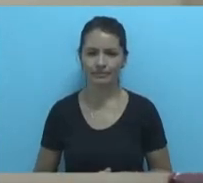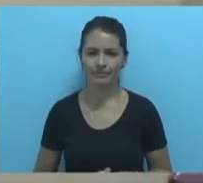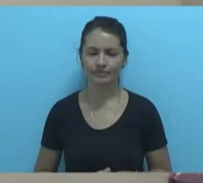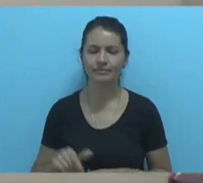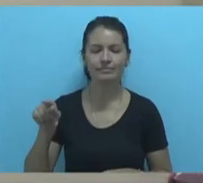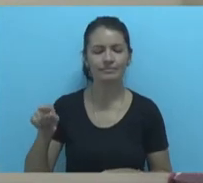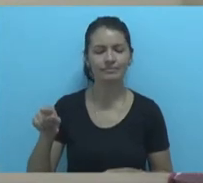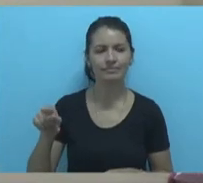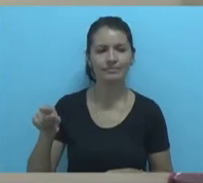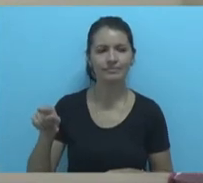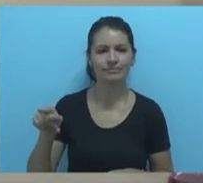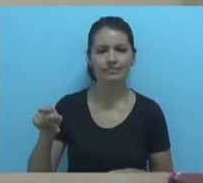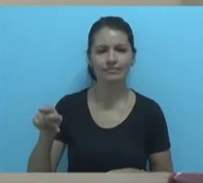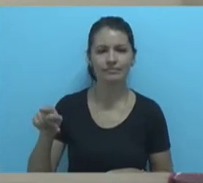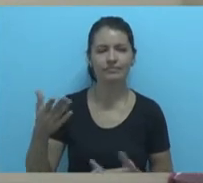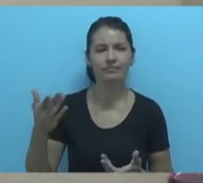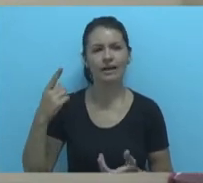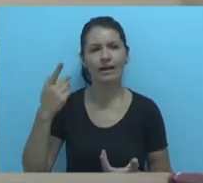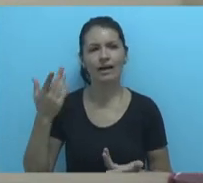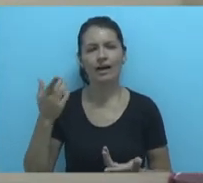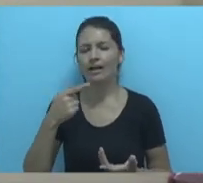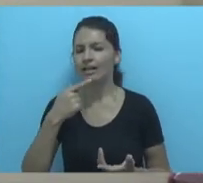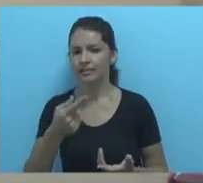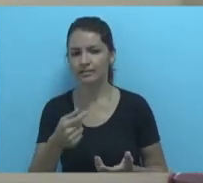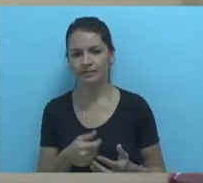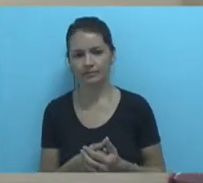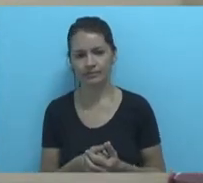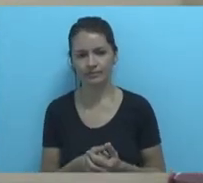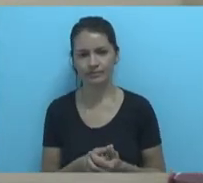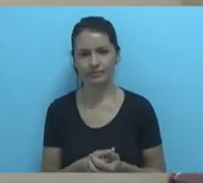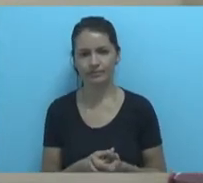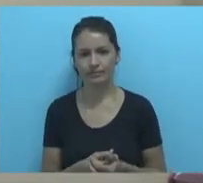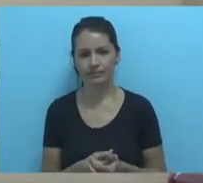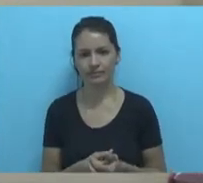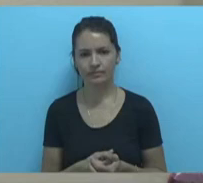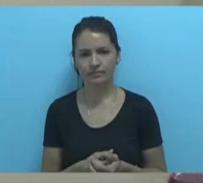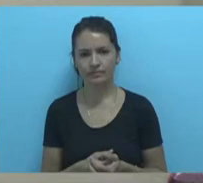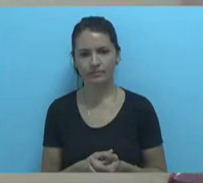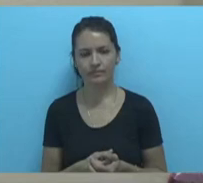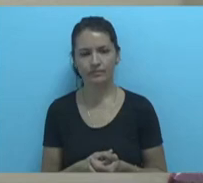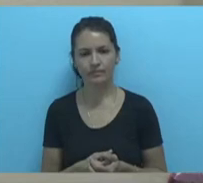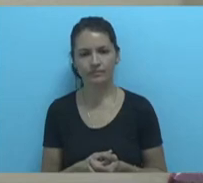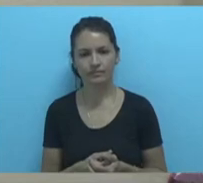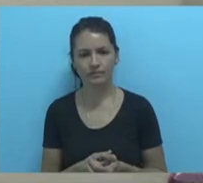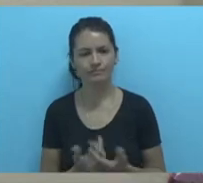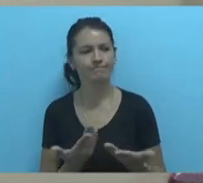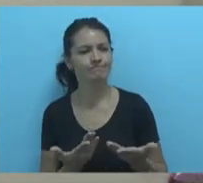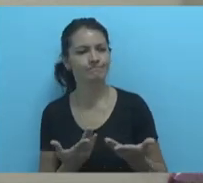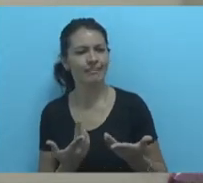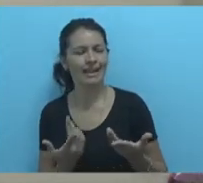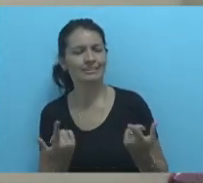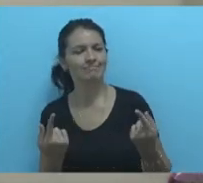Karen reflexionaba acerca de la política, y también quiero traerla. Los conflictos de intereses siempre van